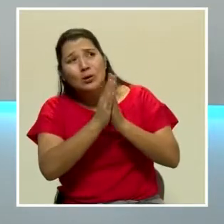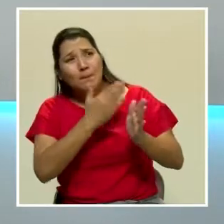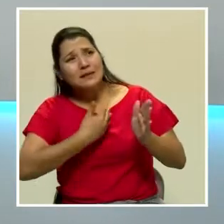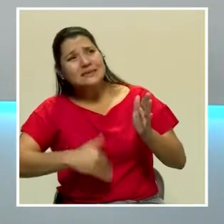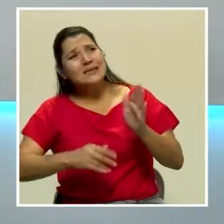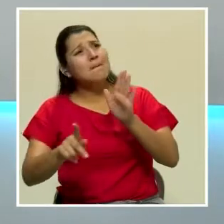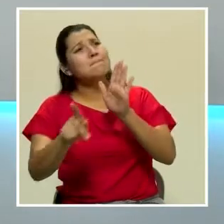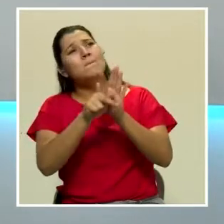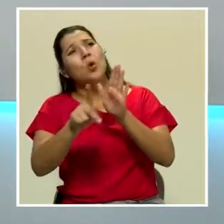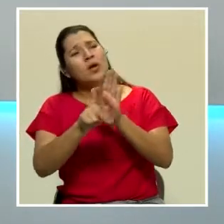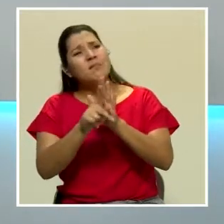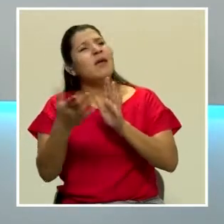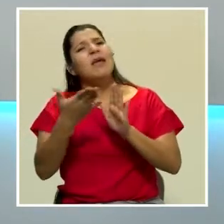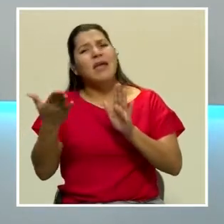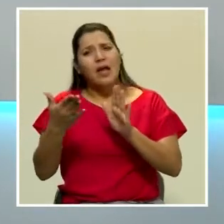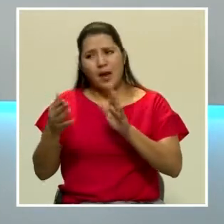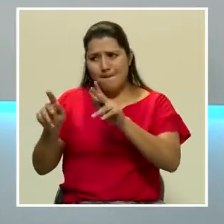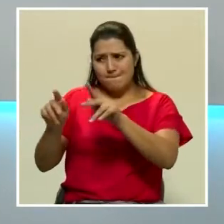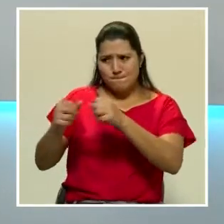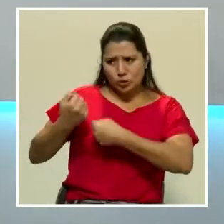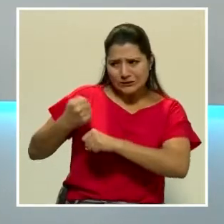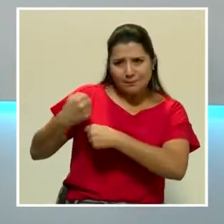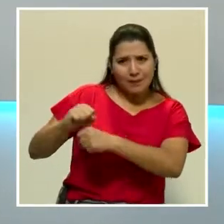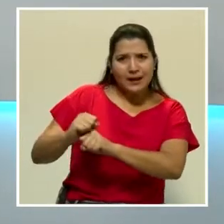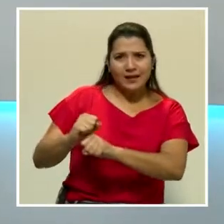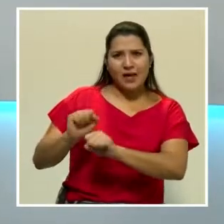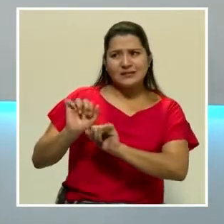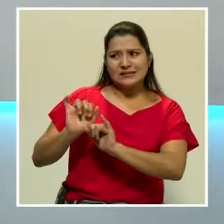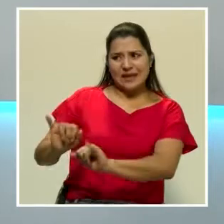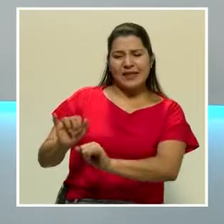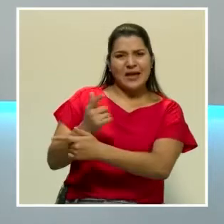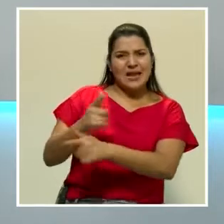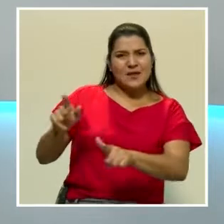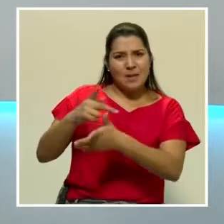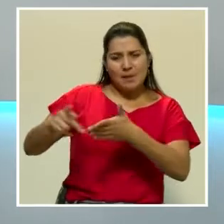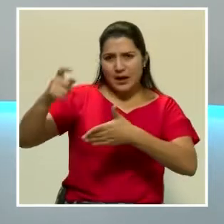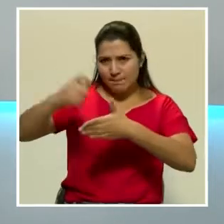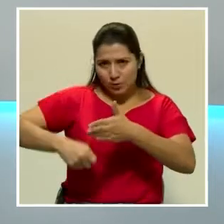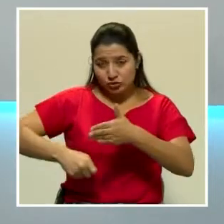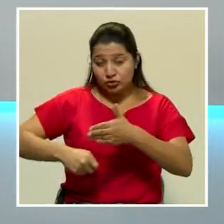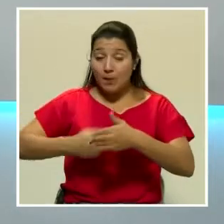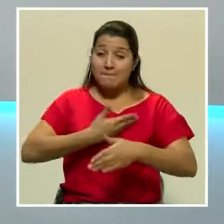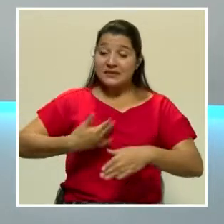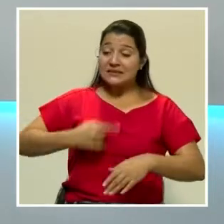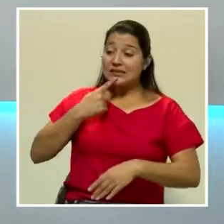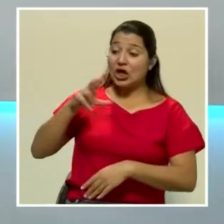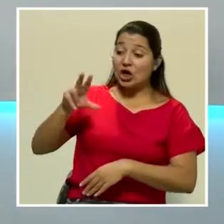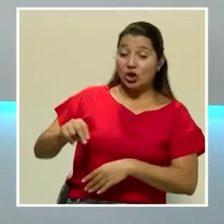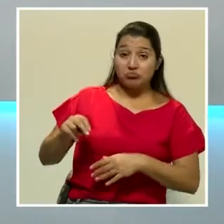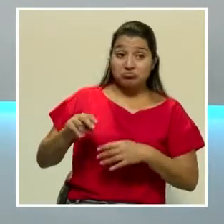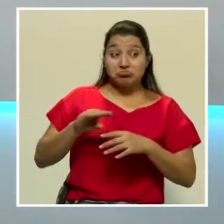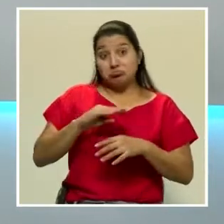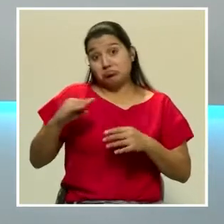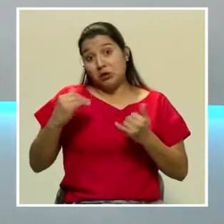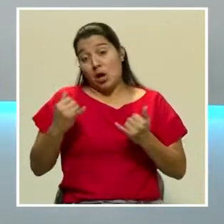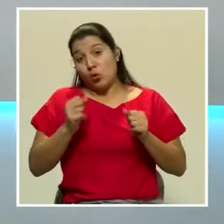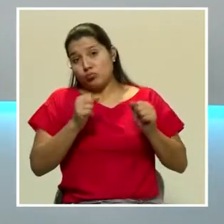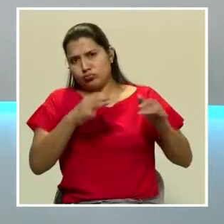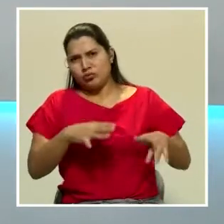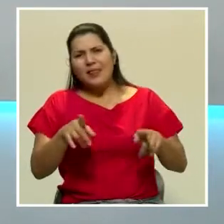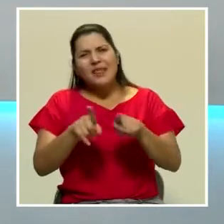República también firmó. Recordemos también que al inicio de la pandemia también hubo un desacierto entre el